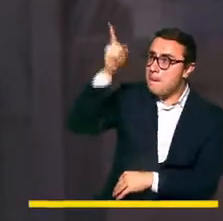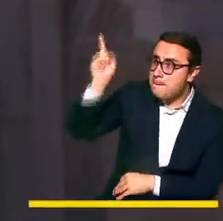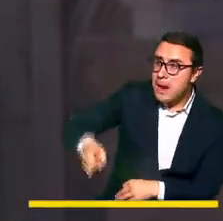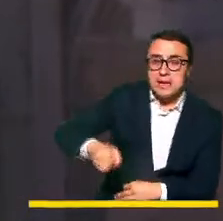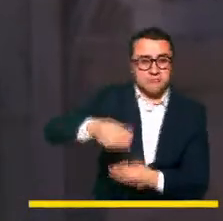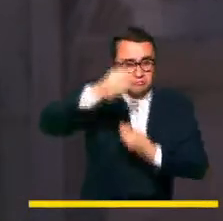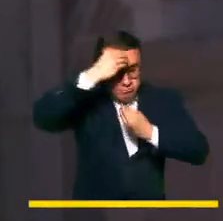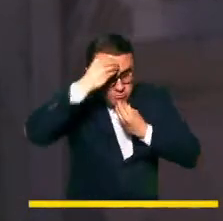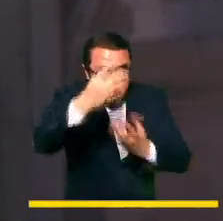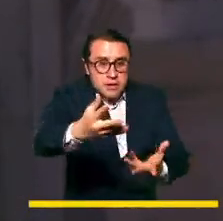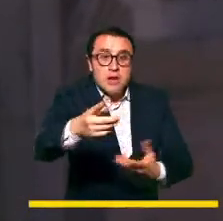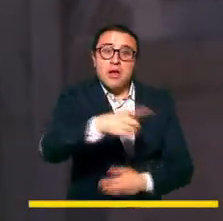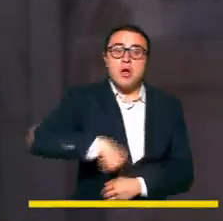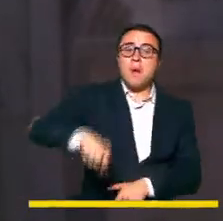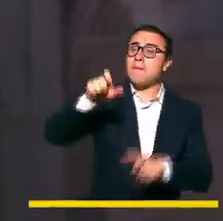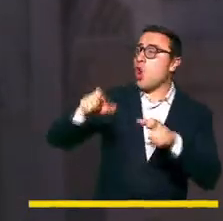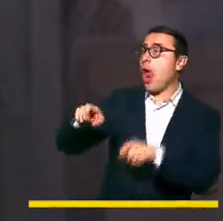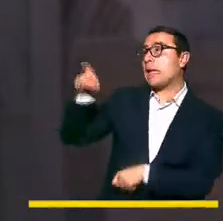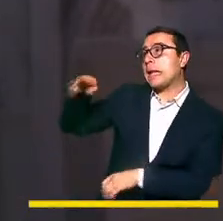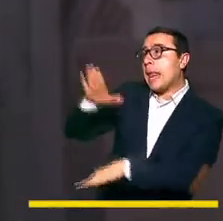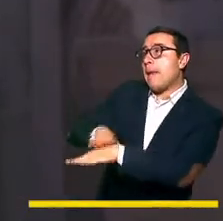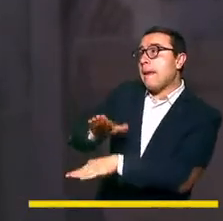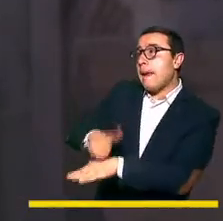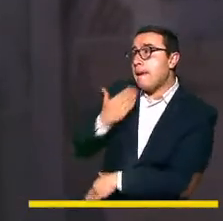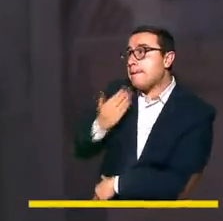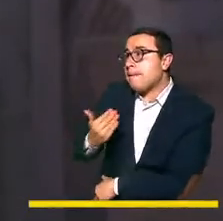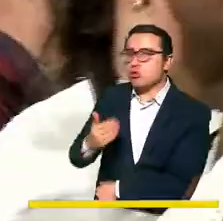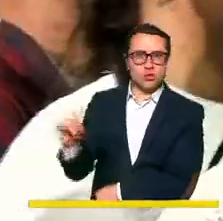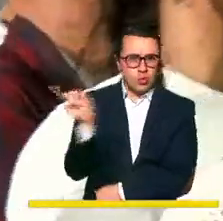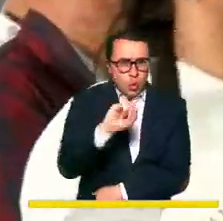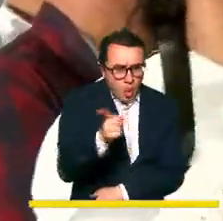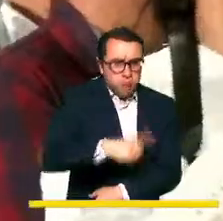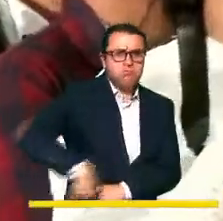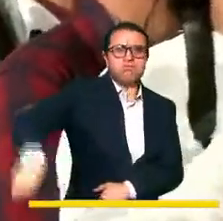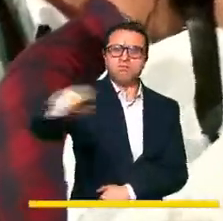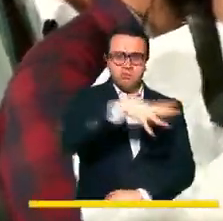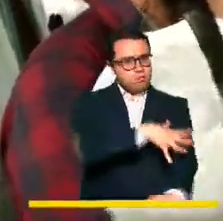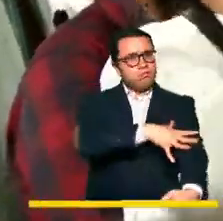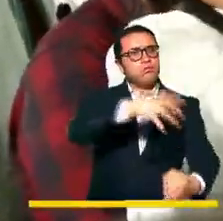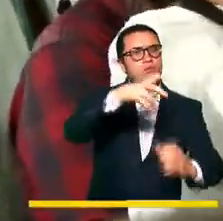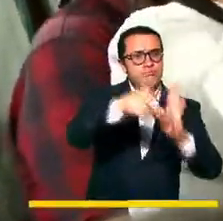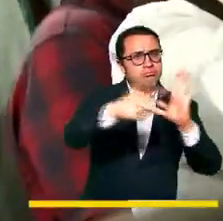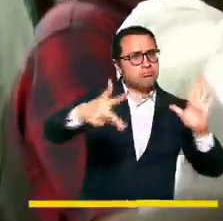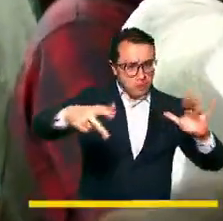sin permiso se puede constituir en poder constituyente.